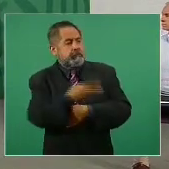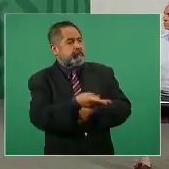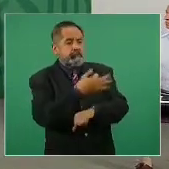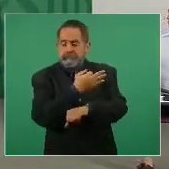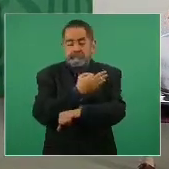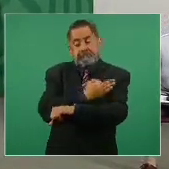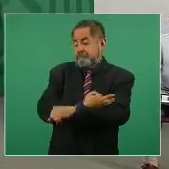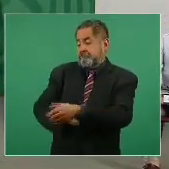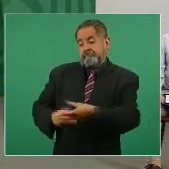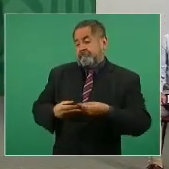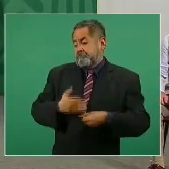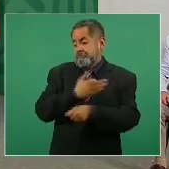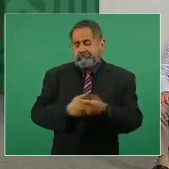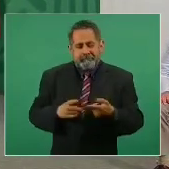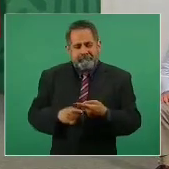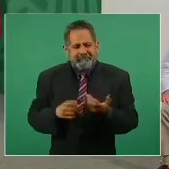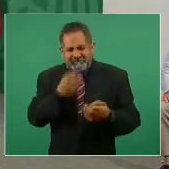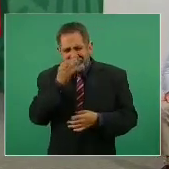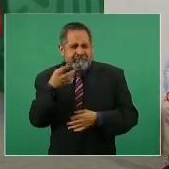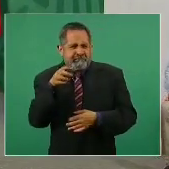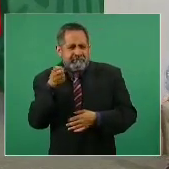por 19 mil pesos